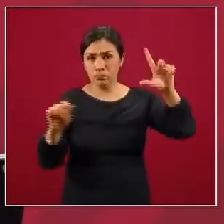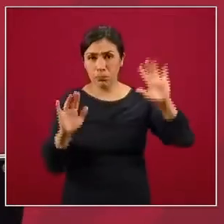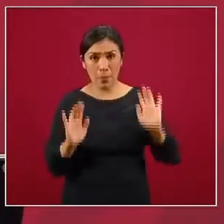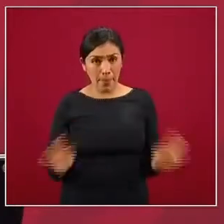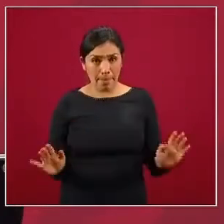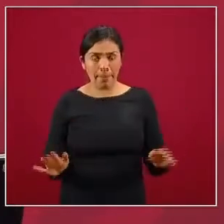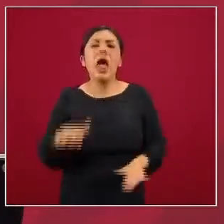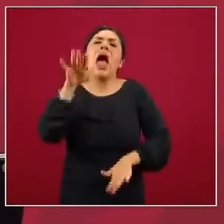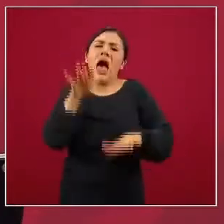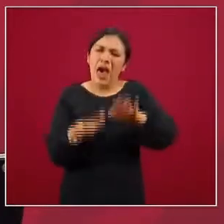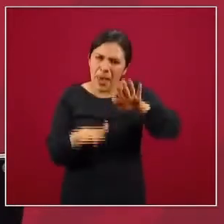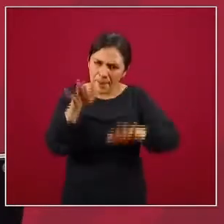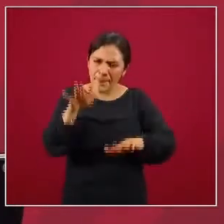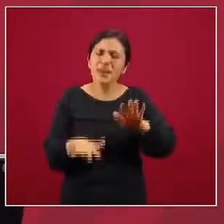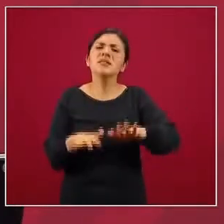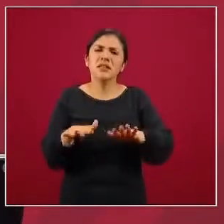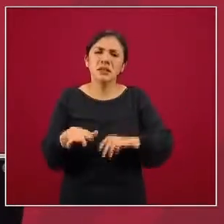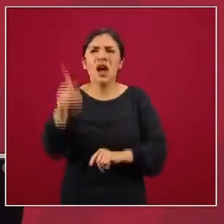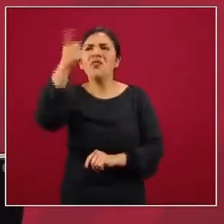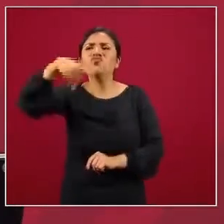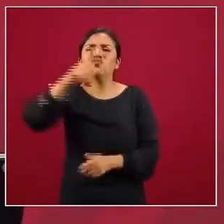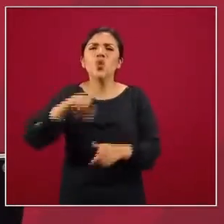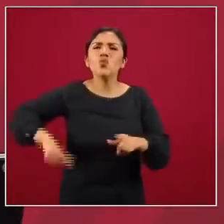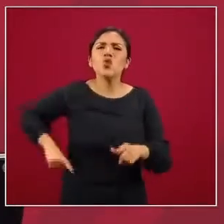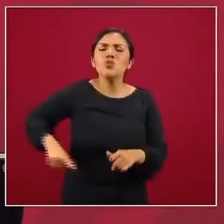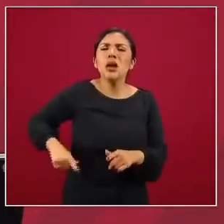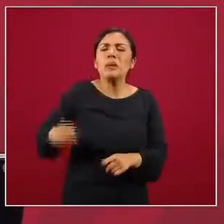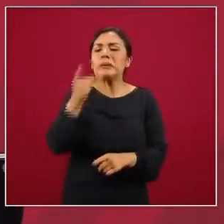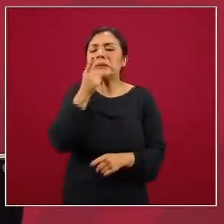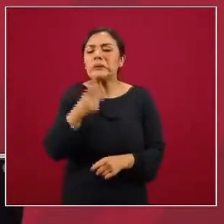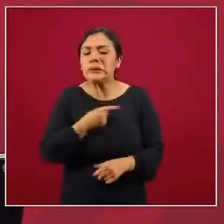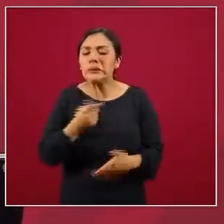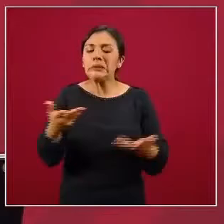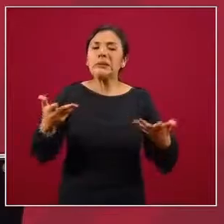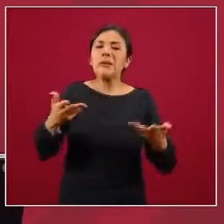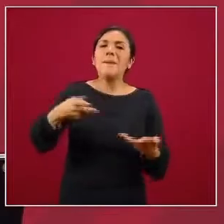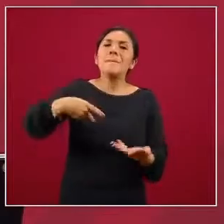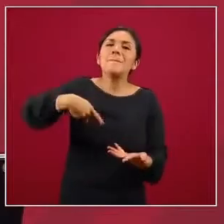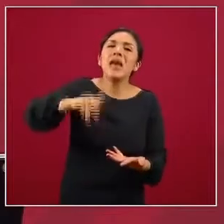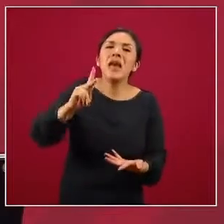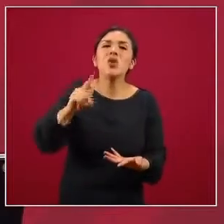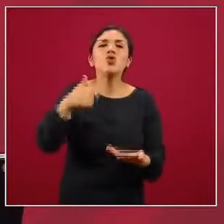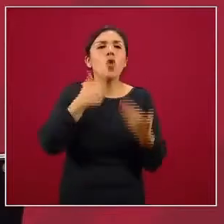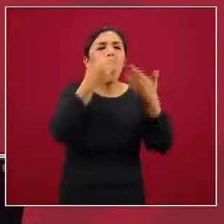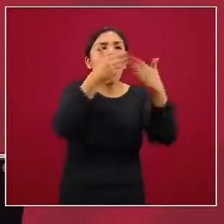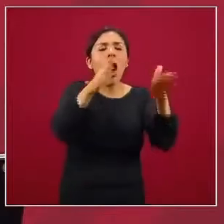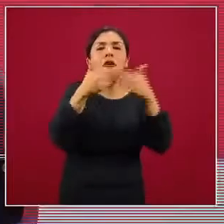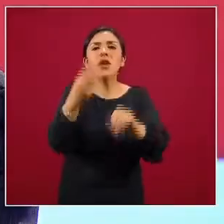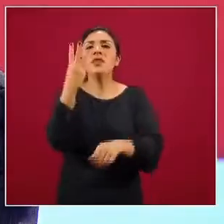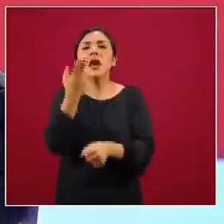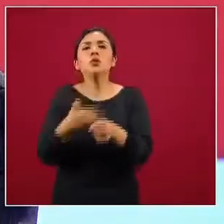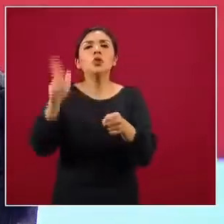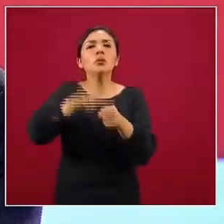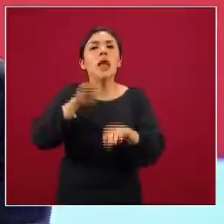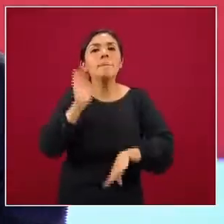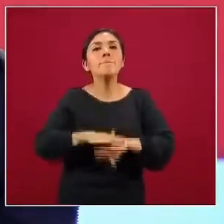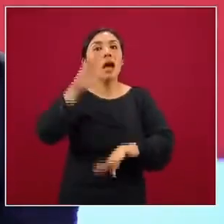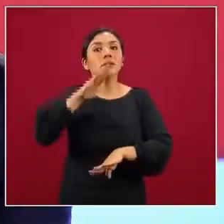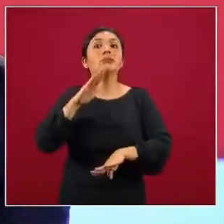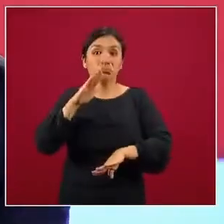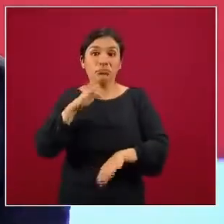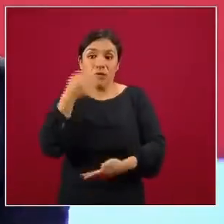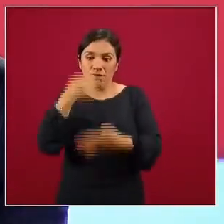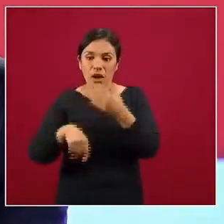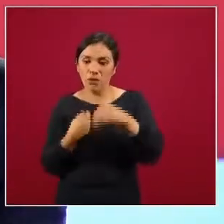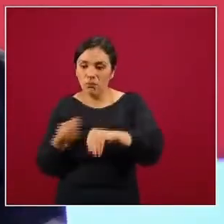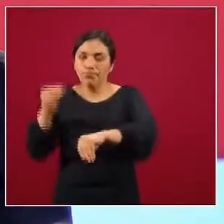En no pocas ocasiones, los gobiernos estatales nos dicen, pero resulta que ya abrí 3 hospitales más, tómamelos